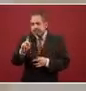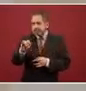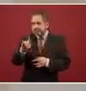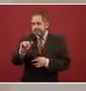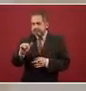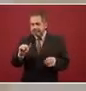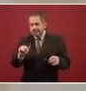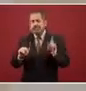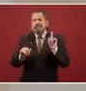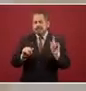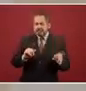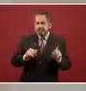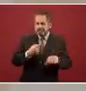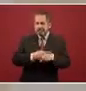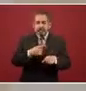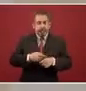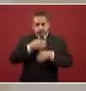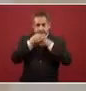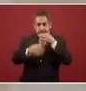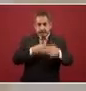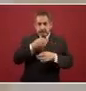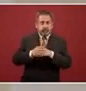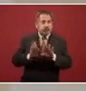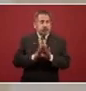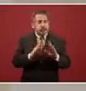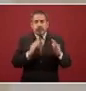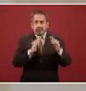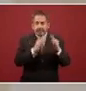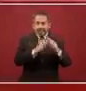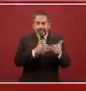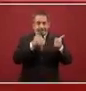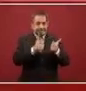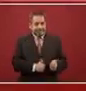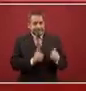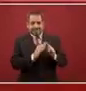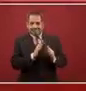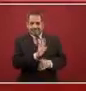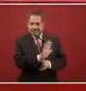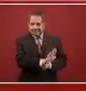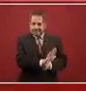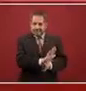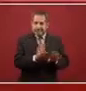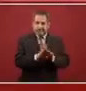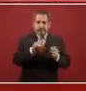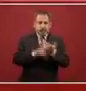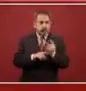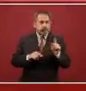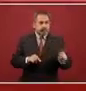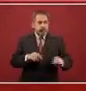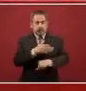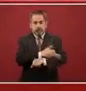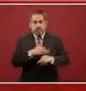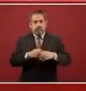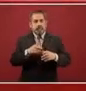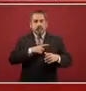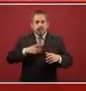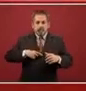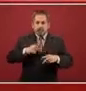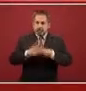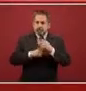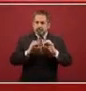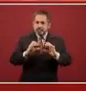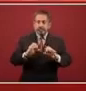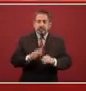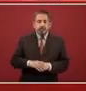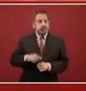les vamos a dar las indicaciones de cuidados en casa, de la manera como los familiares los deban de cuidar,